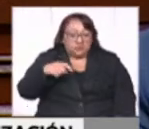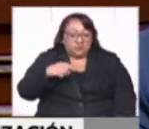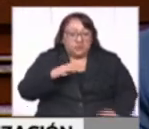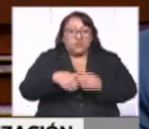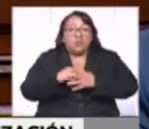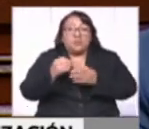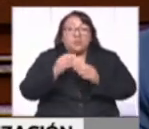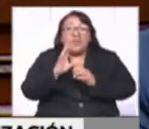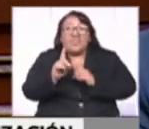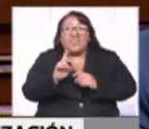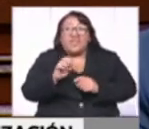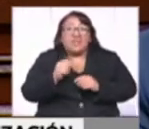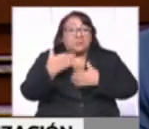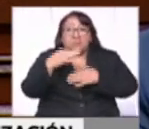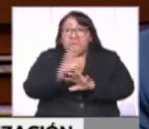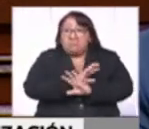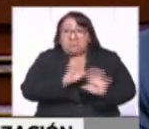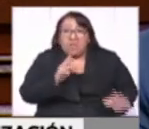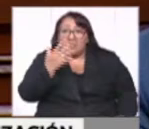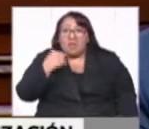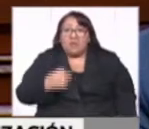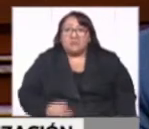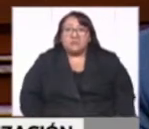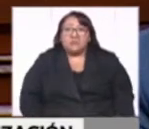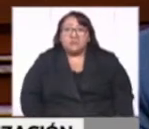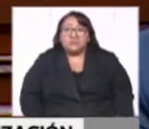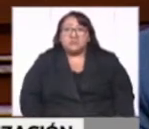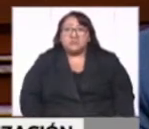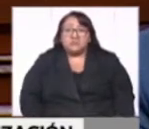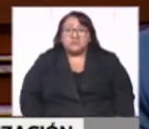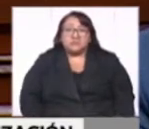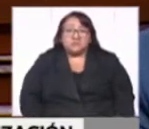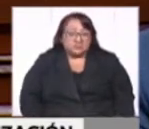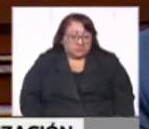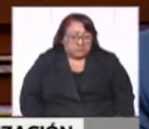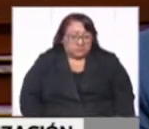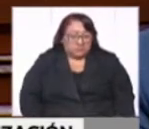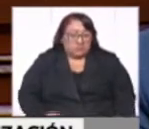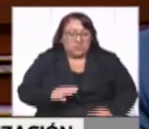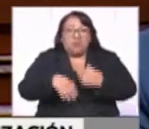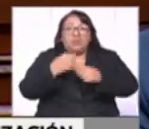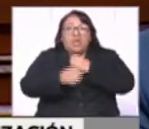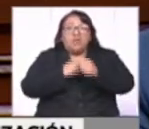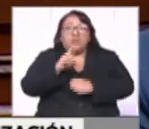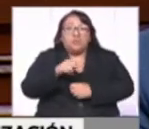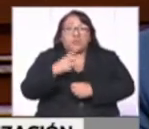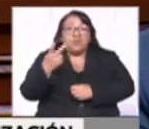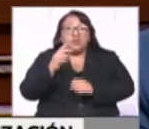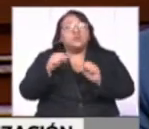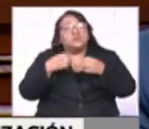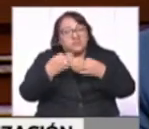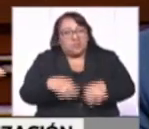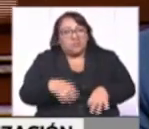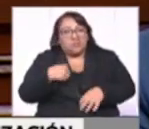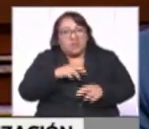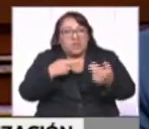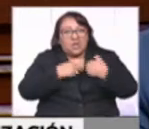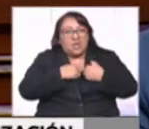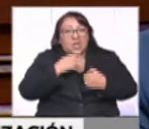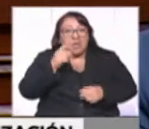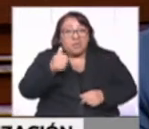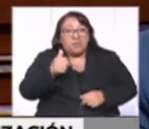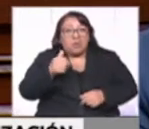dietas nunca ha tenido límite en Indecopi, esto es algo reciente después del año 2022 y además siempre ha estado a cargo del